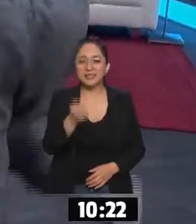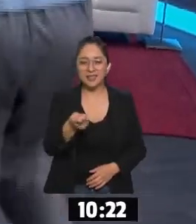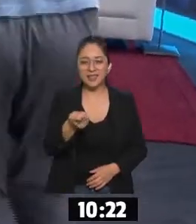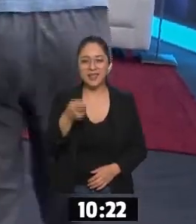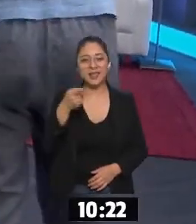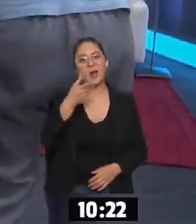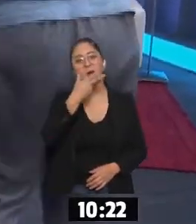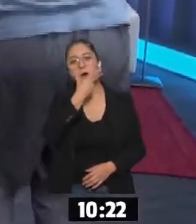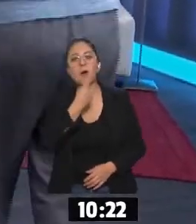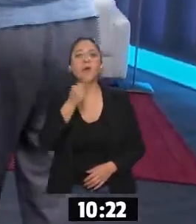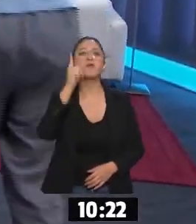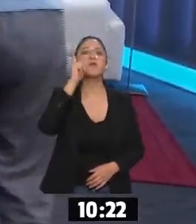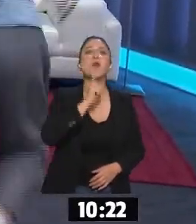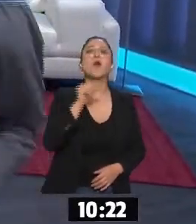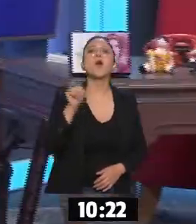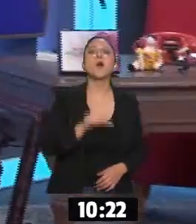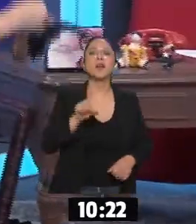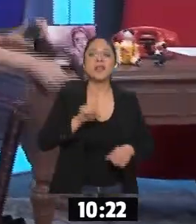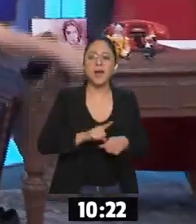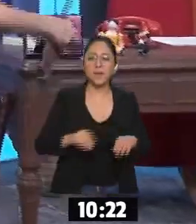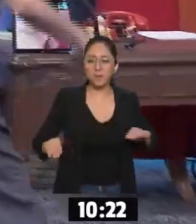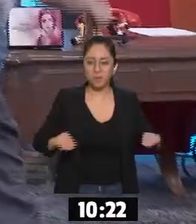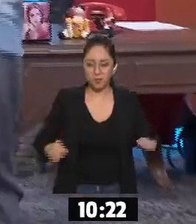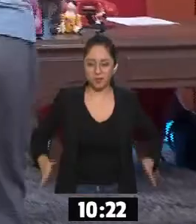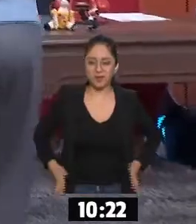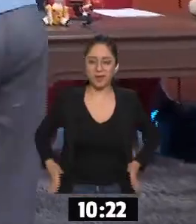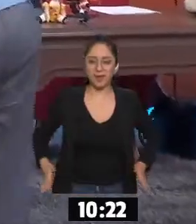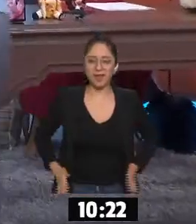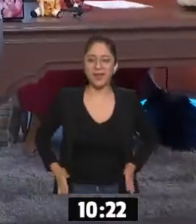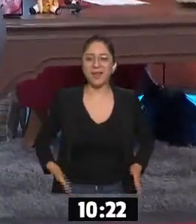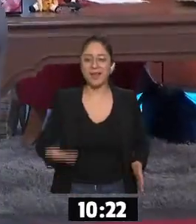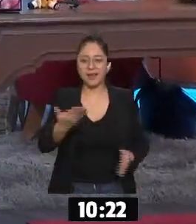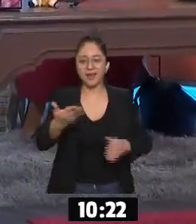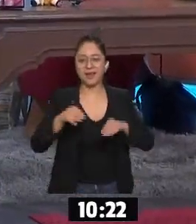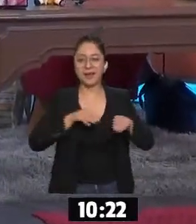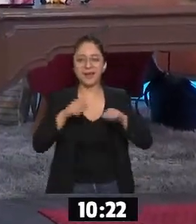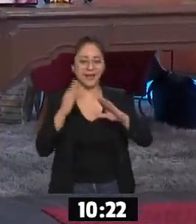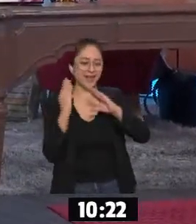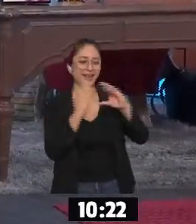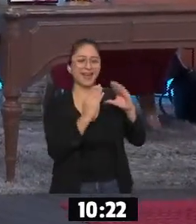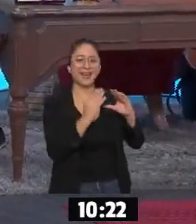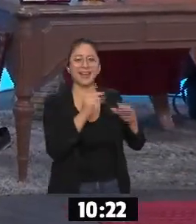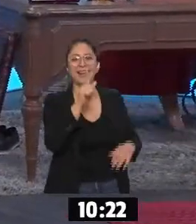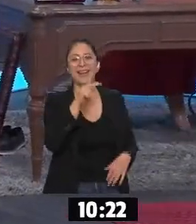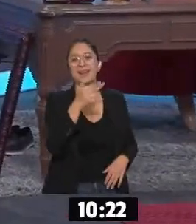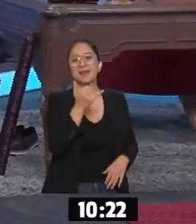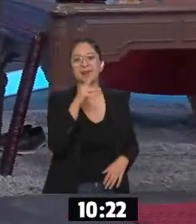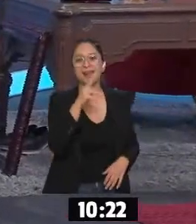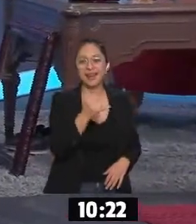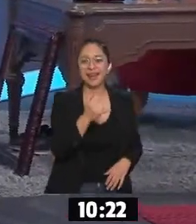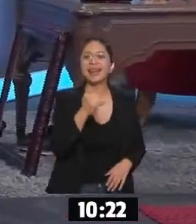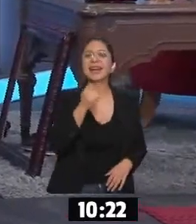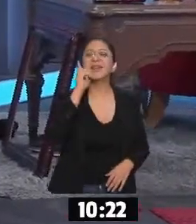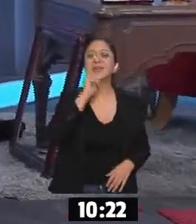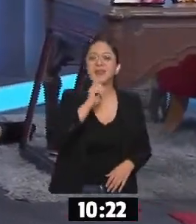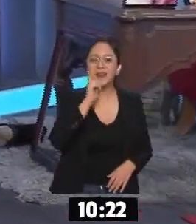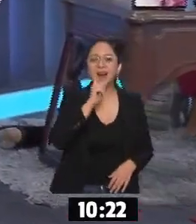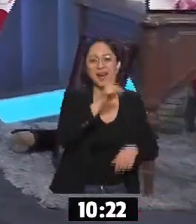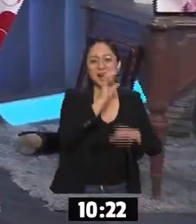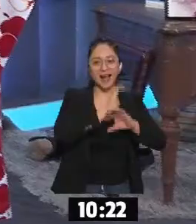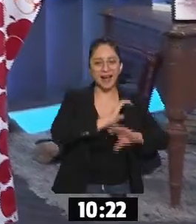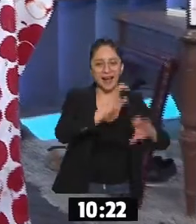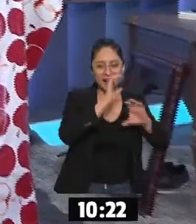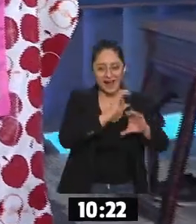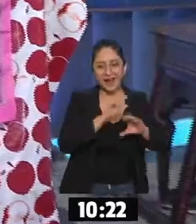señores. Con el movimiento de cadera de la maestra de Lin May. Ella es Fernanda Tapia. ¿Qué pasó?